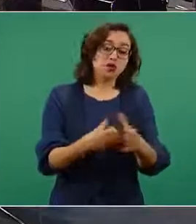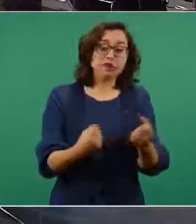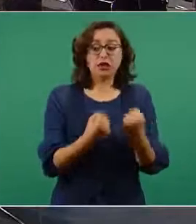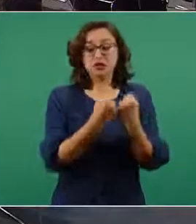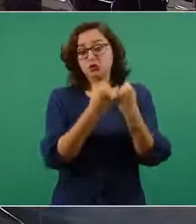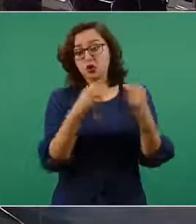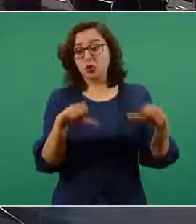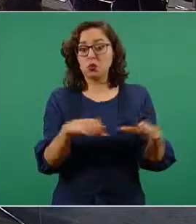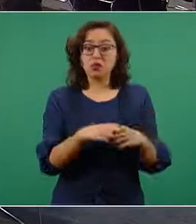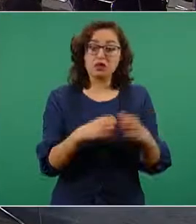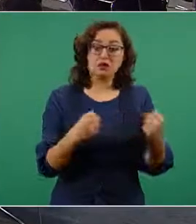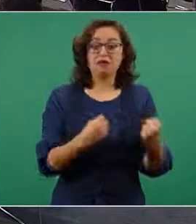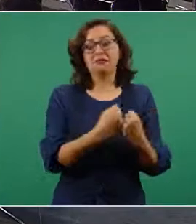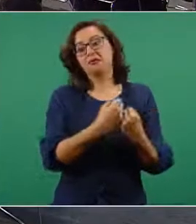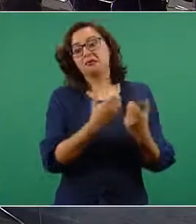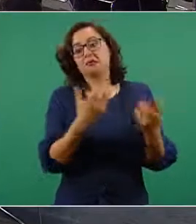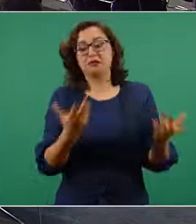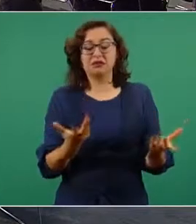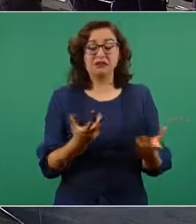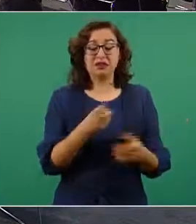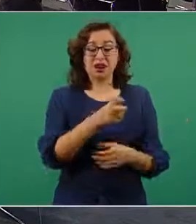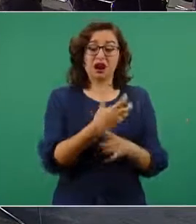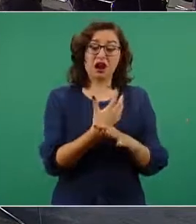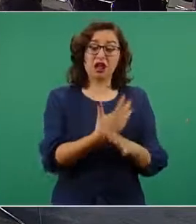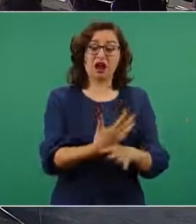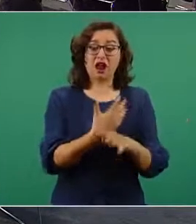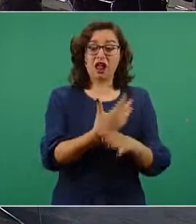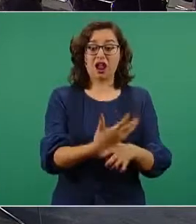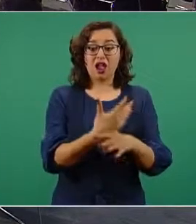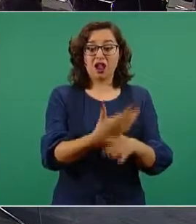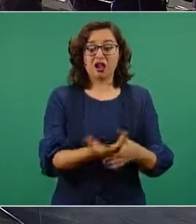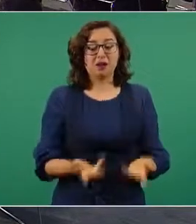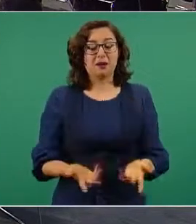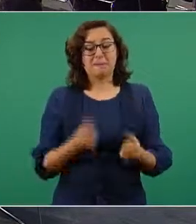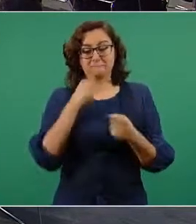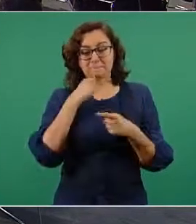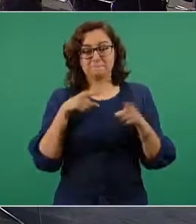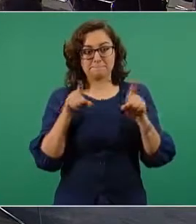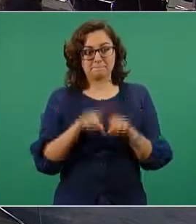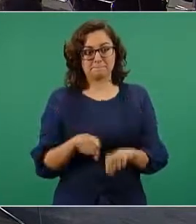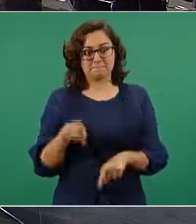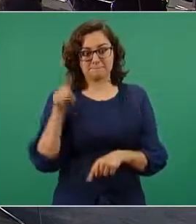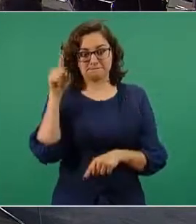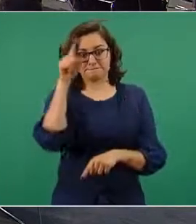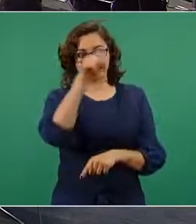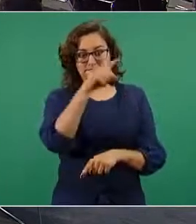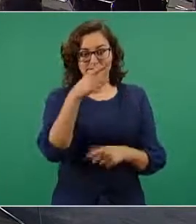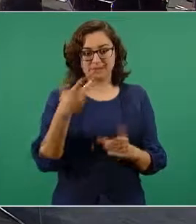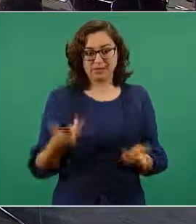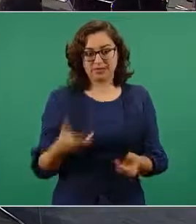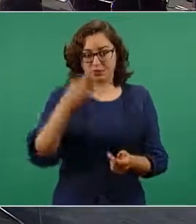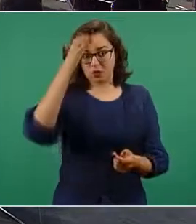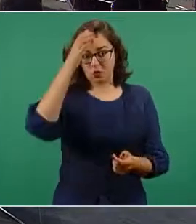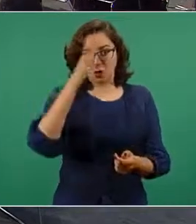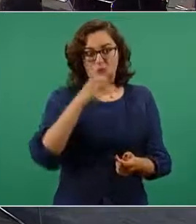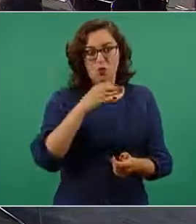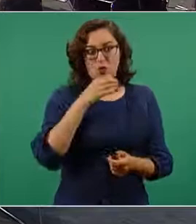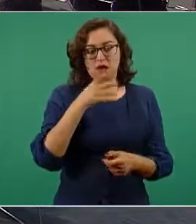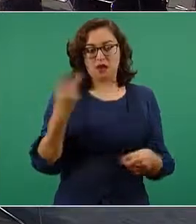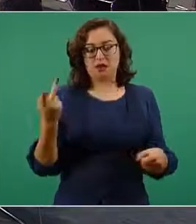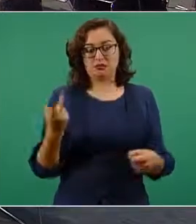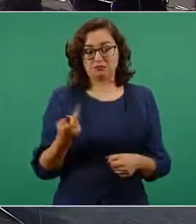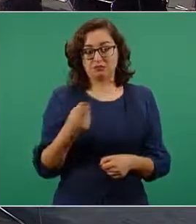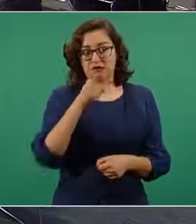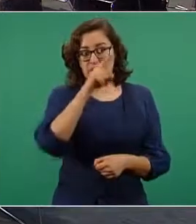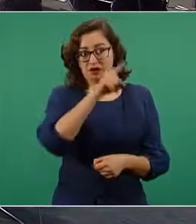usted señalaba, por ejemplo, en Cuatro Ciénegas, en Coahuila, el agua es un derecho humano que se tiene que garantizar.